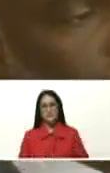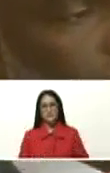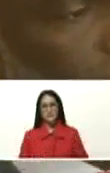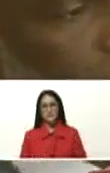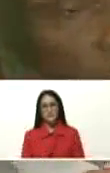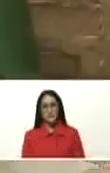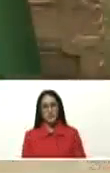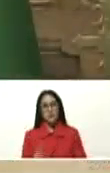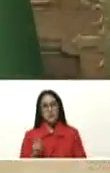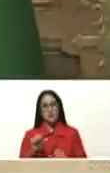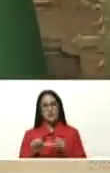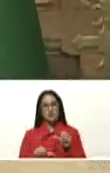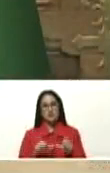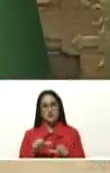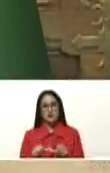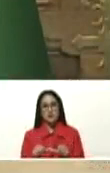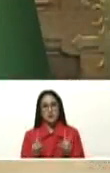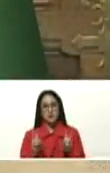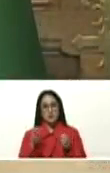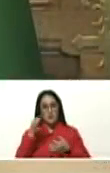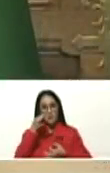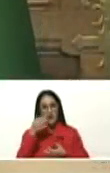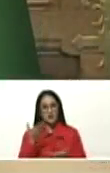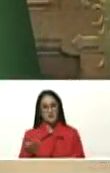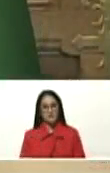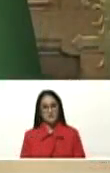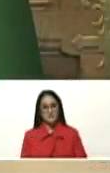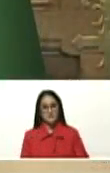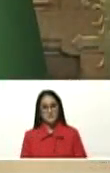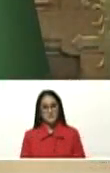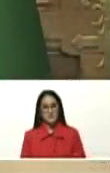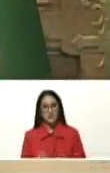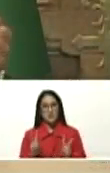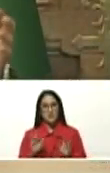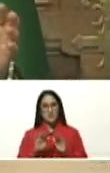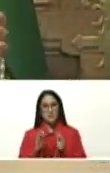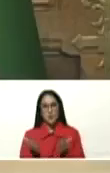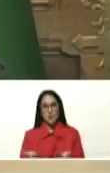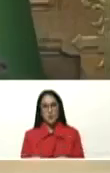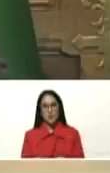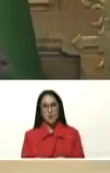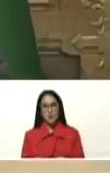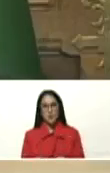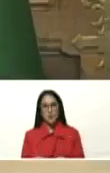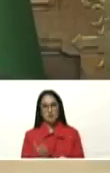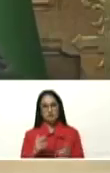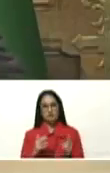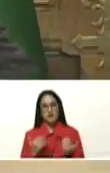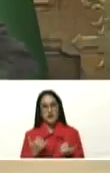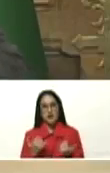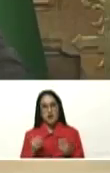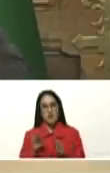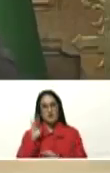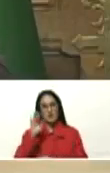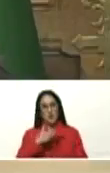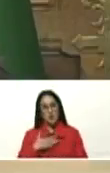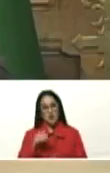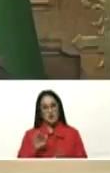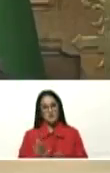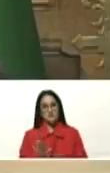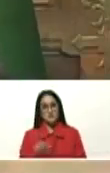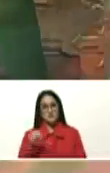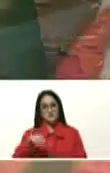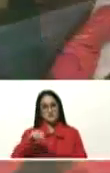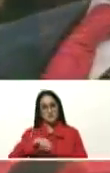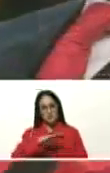Un nuevo siglo, una nueva humanidad, un nuevo mundo, es lo que queremos construir. Y este es nuestro